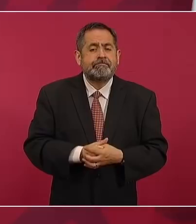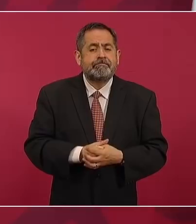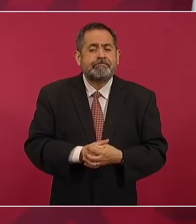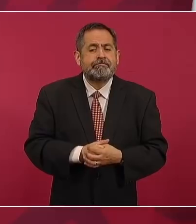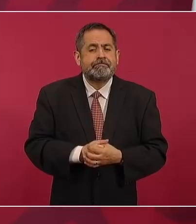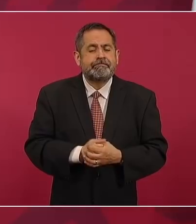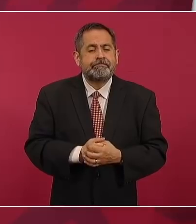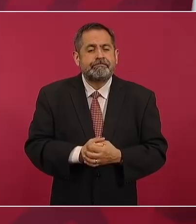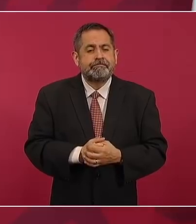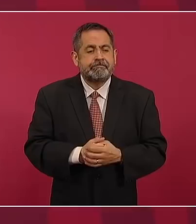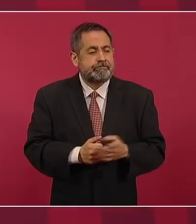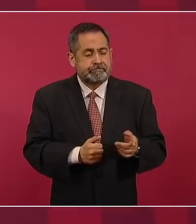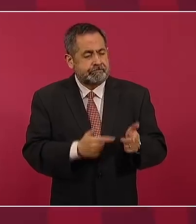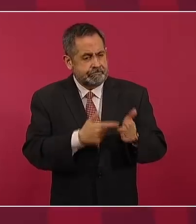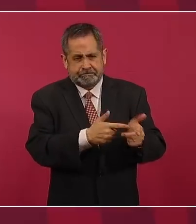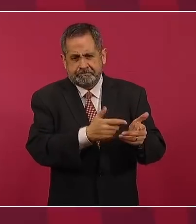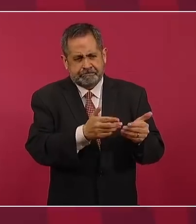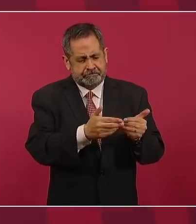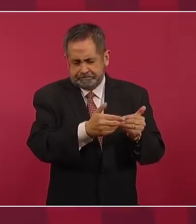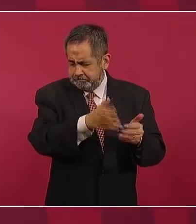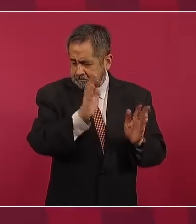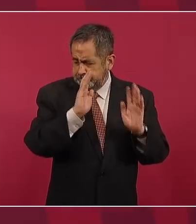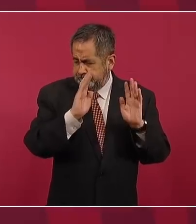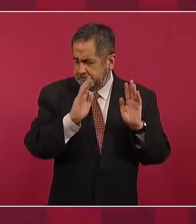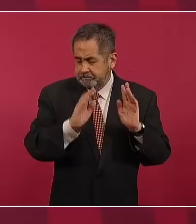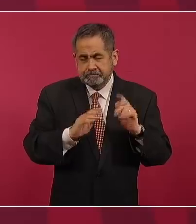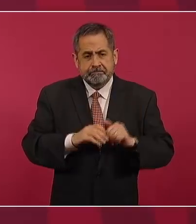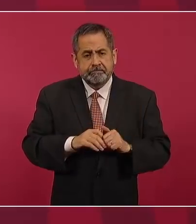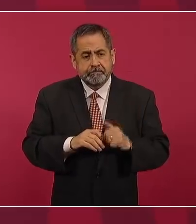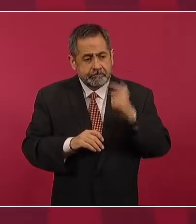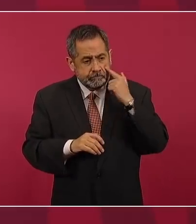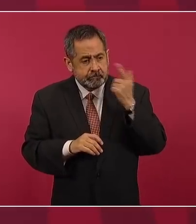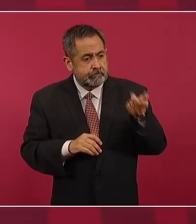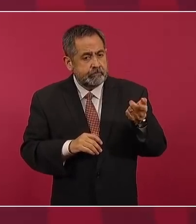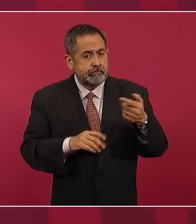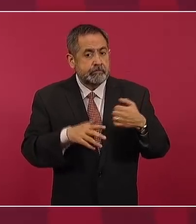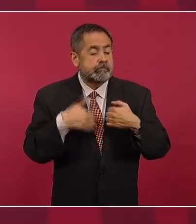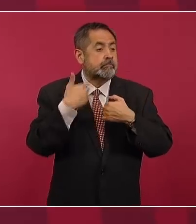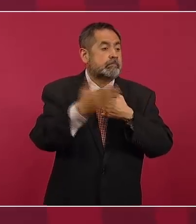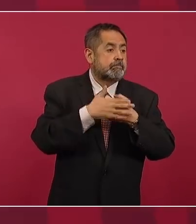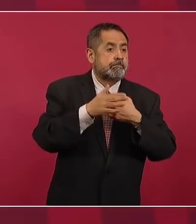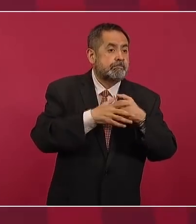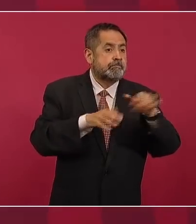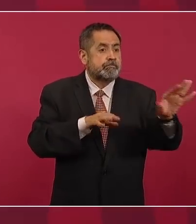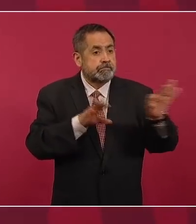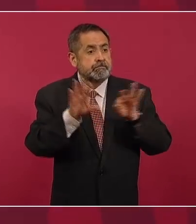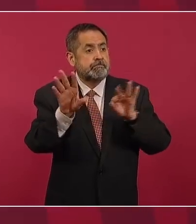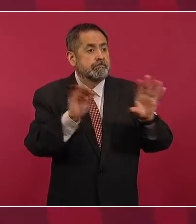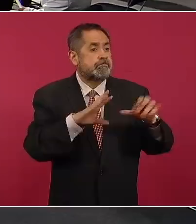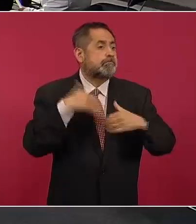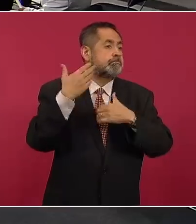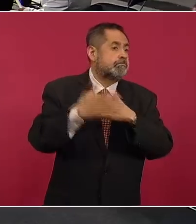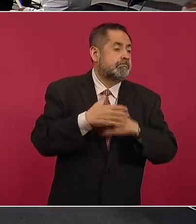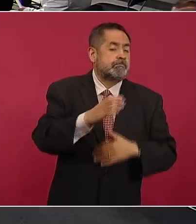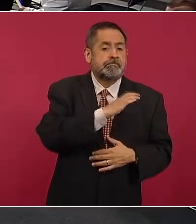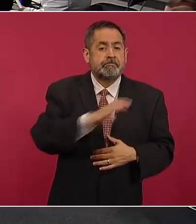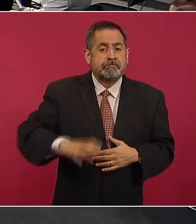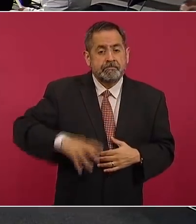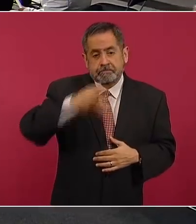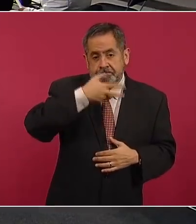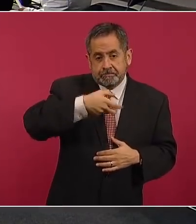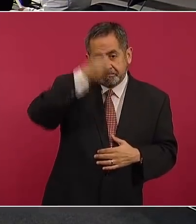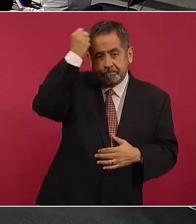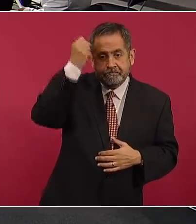y que ya empiecen a seleccionar a sus candidatos para la